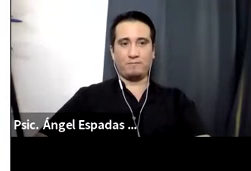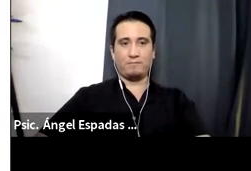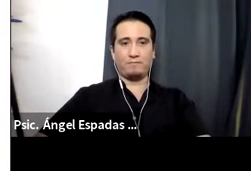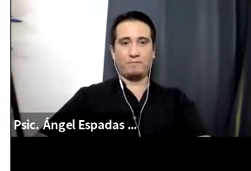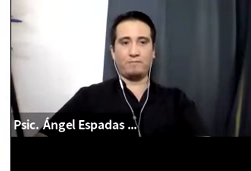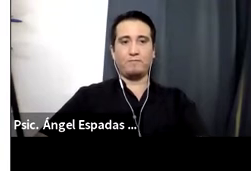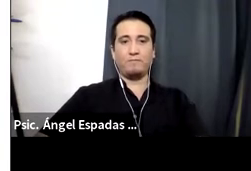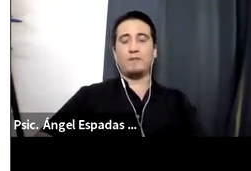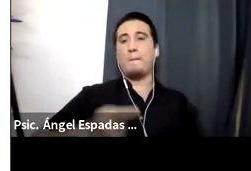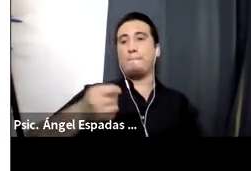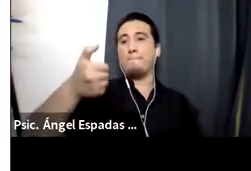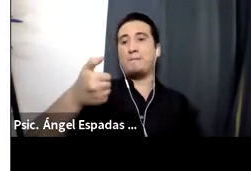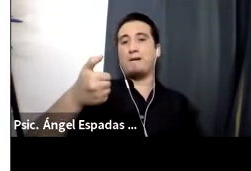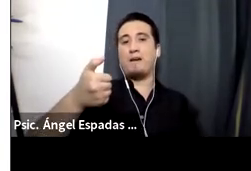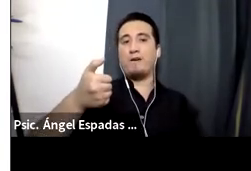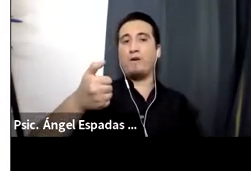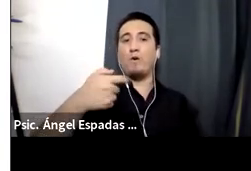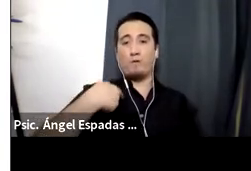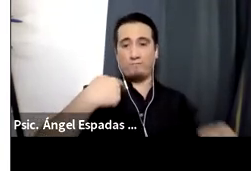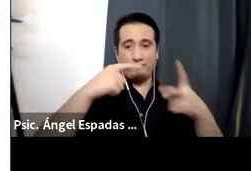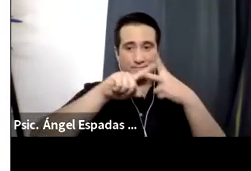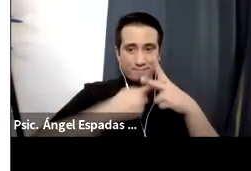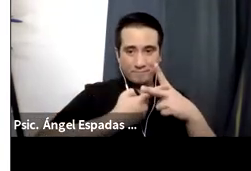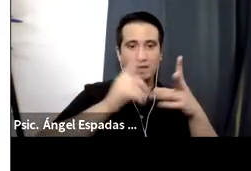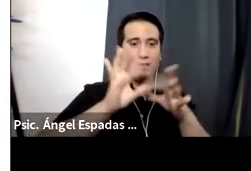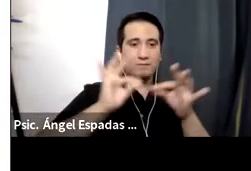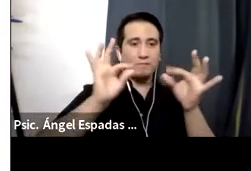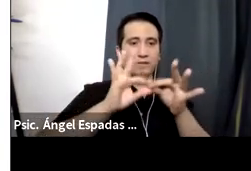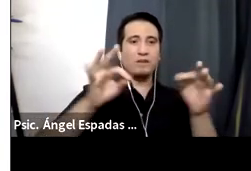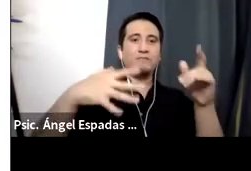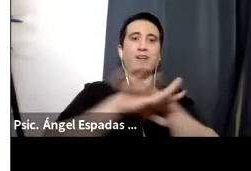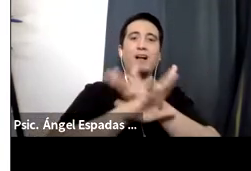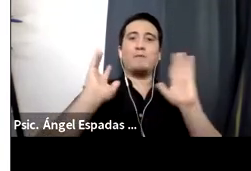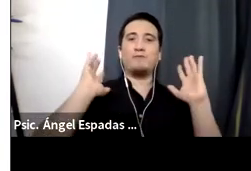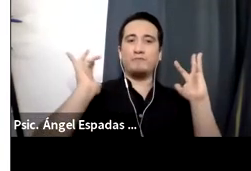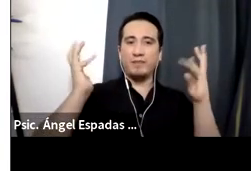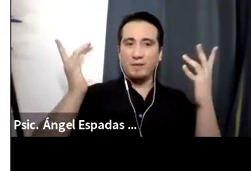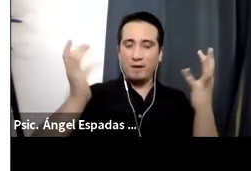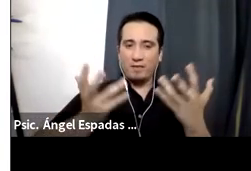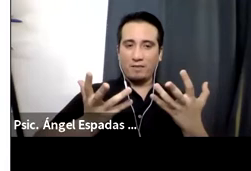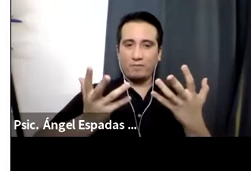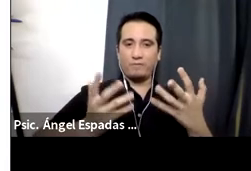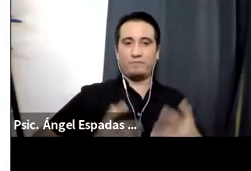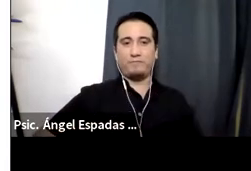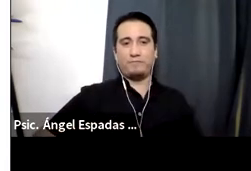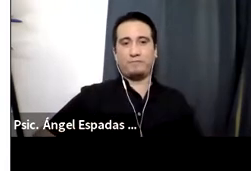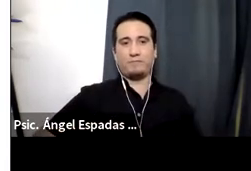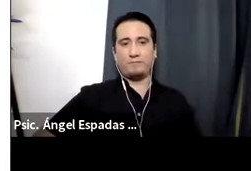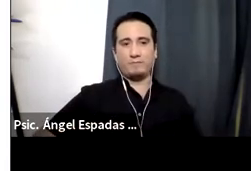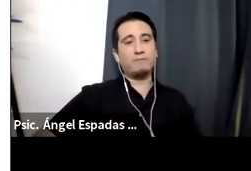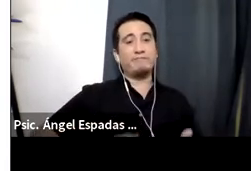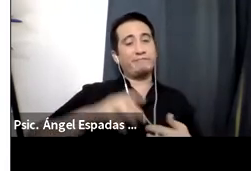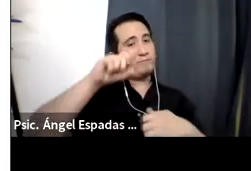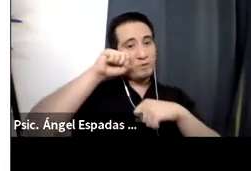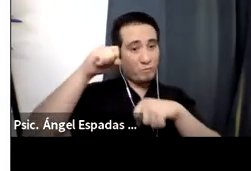Entonces, primero que todo, ¿no? Voy a empezar a hablar sobre el cambio climático. Nos hemos dado